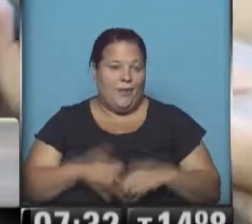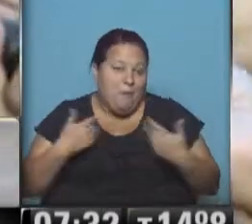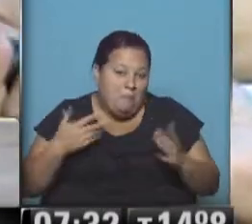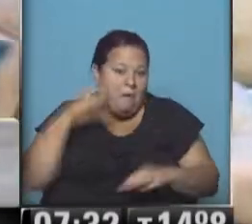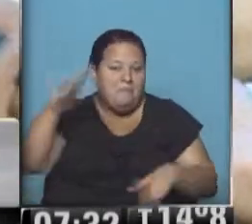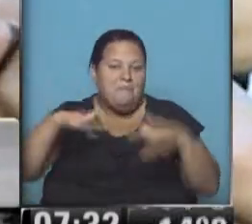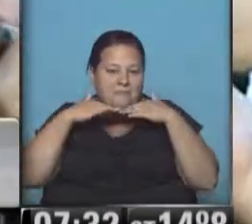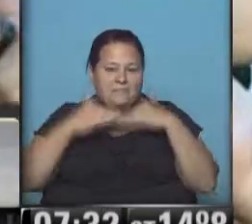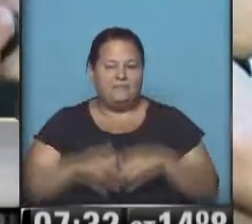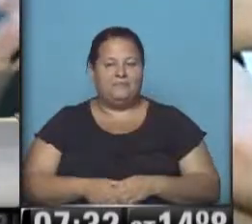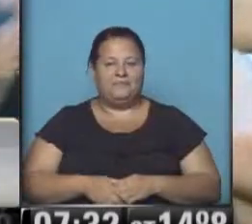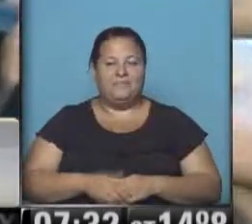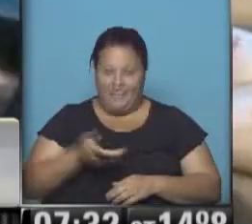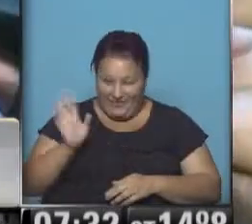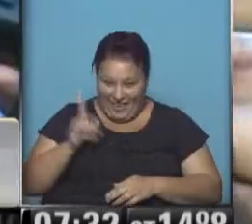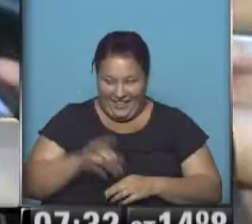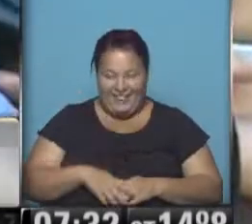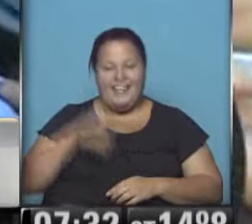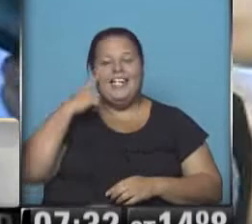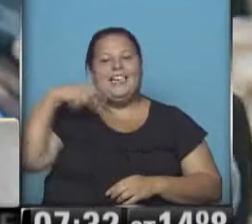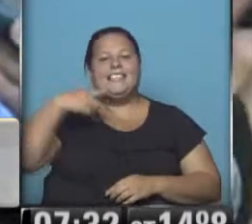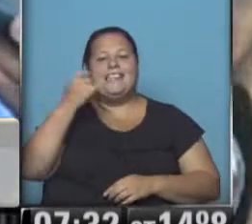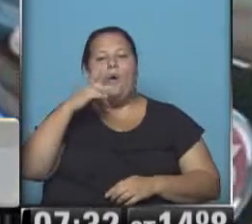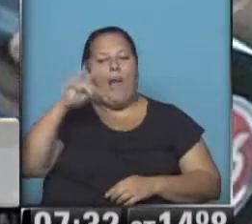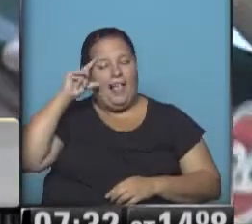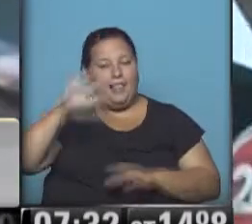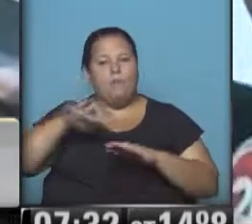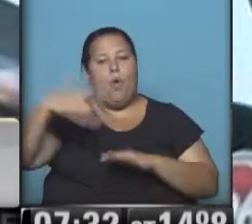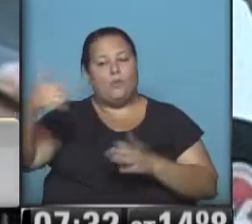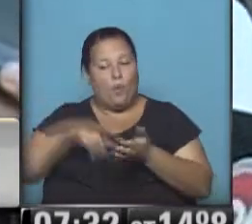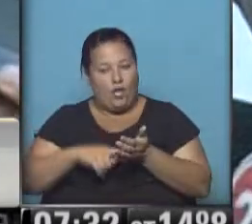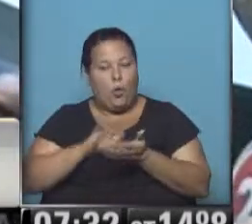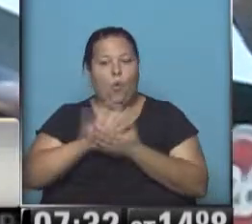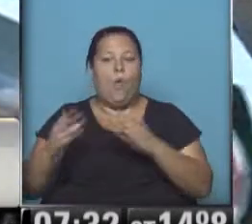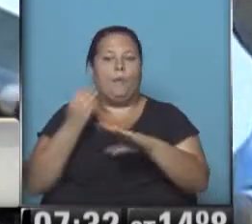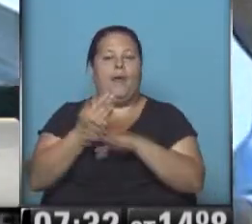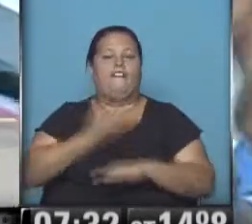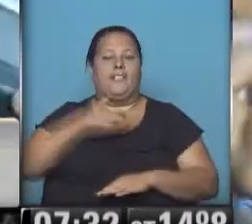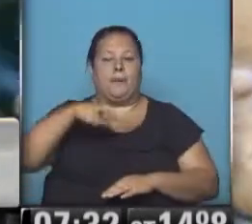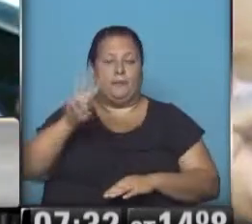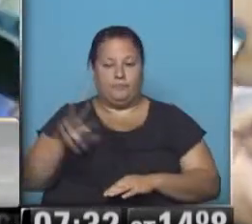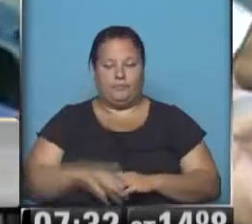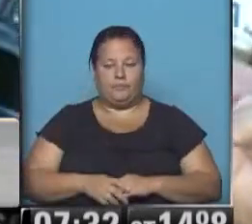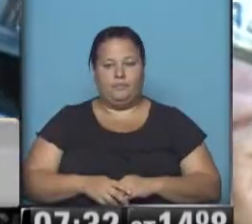si puedo voy. ¿Va a ir? Martín Izaurralde, en la provincia de Buenos Aires, un nuevo candidato para el Frente para la Victoria.